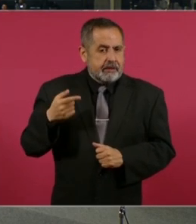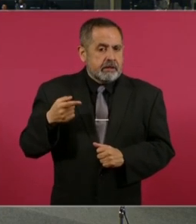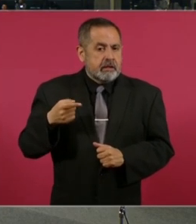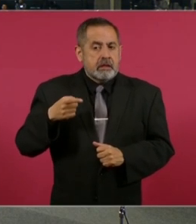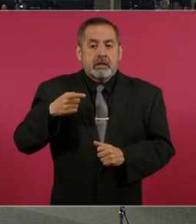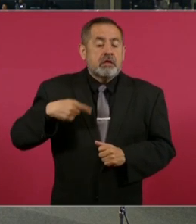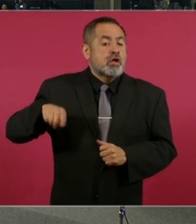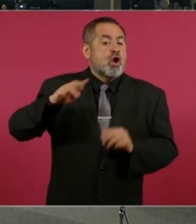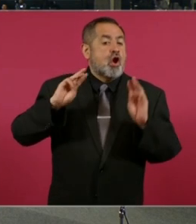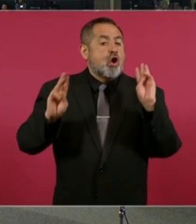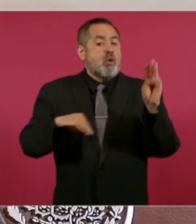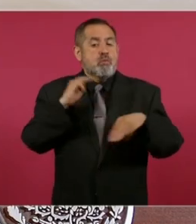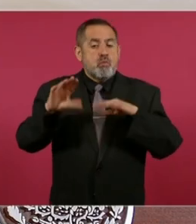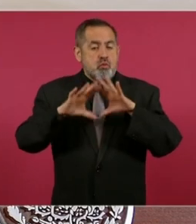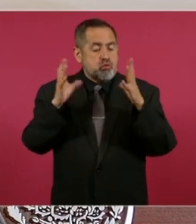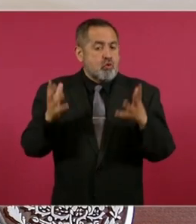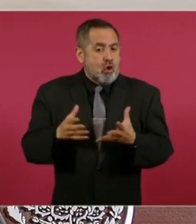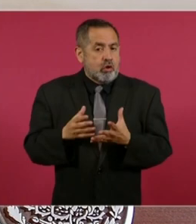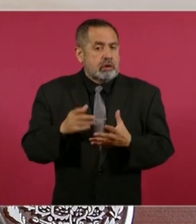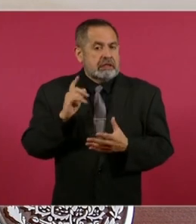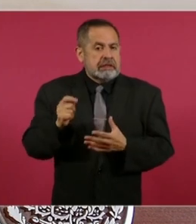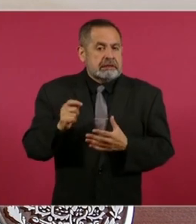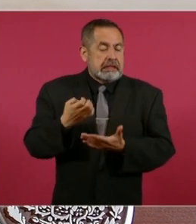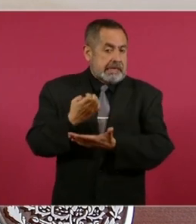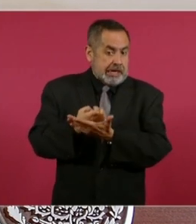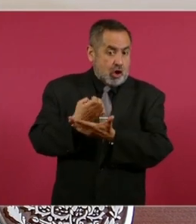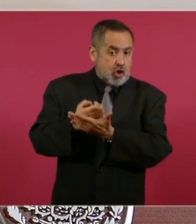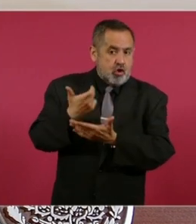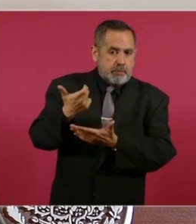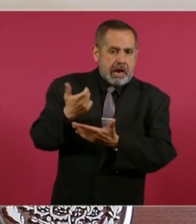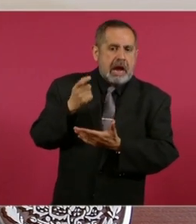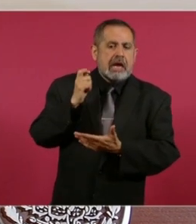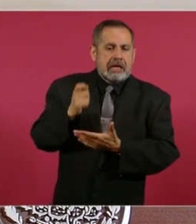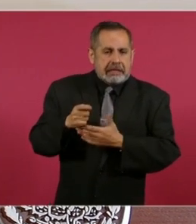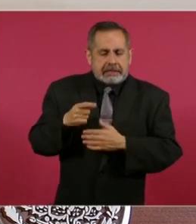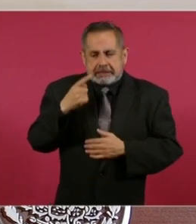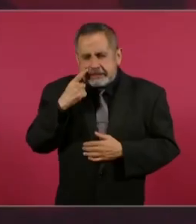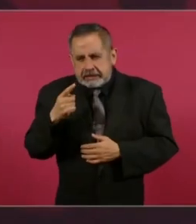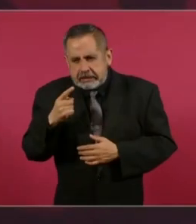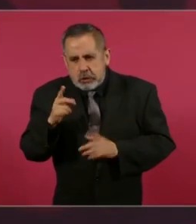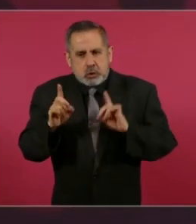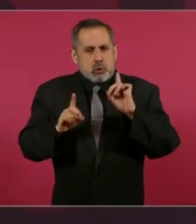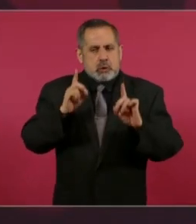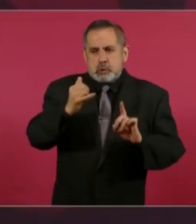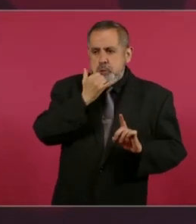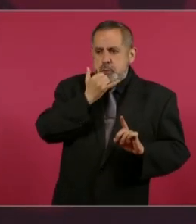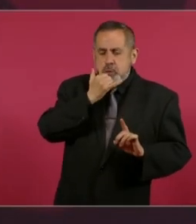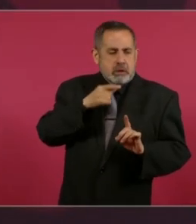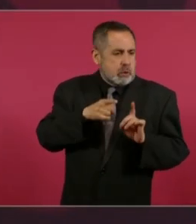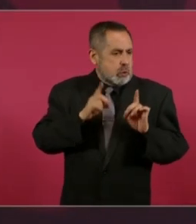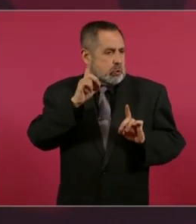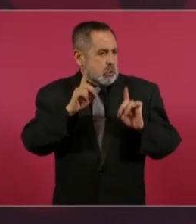la economía en el mundo se ha orientado mucho a la especulación financiera